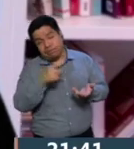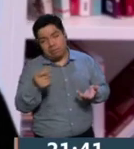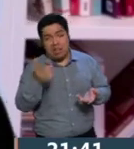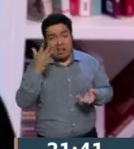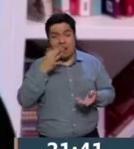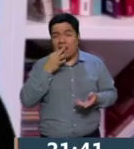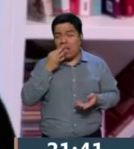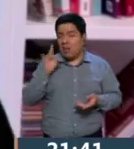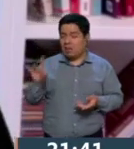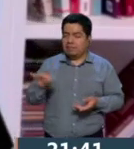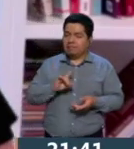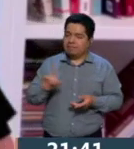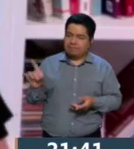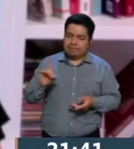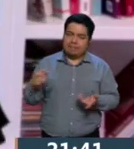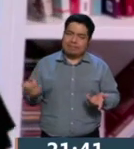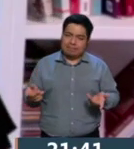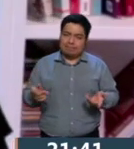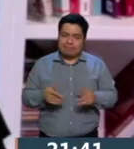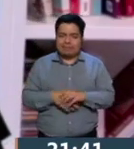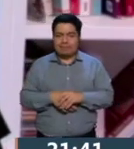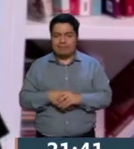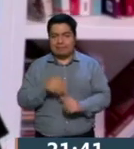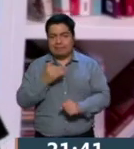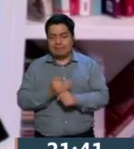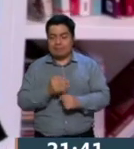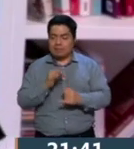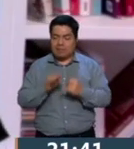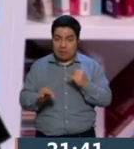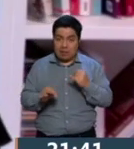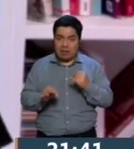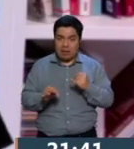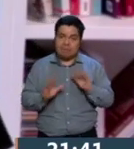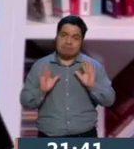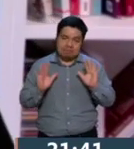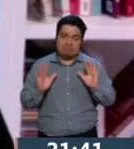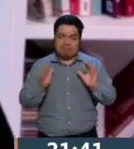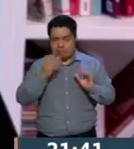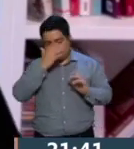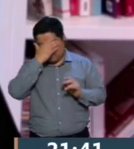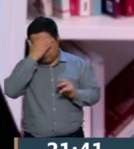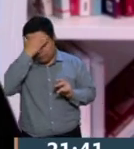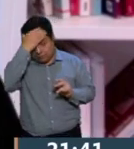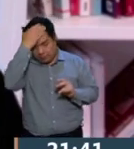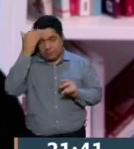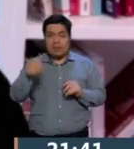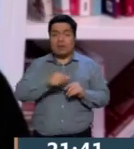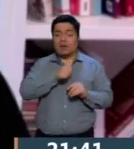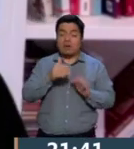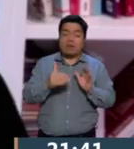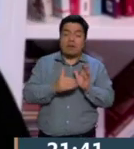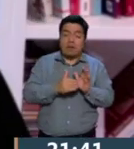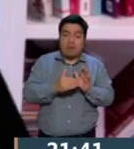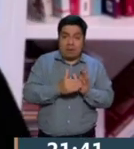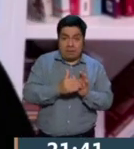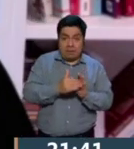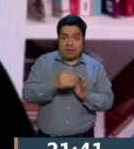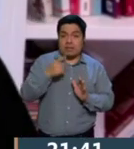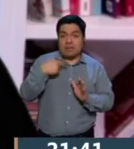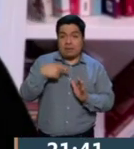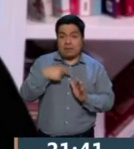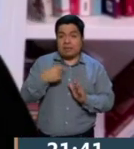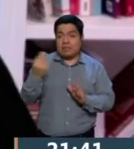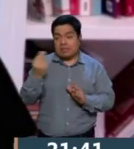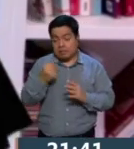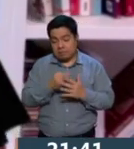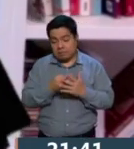Se negó por mucho tiempo. Y el asunto es que al final de cuentas, bueno, otros millones que podrían votar tienen que tener, entre